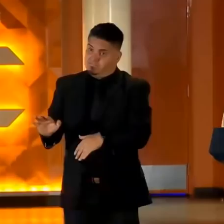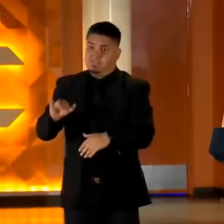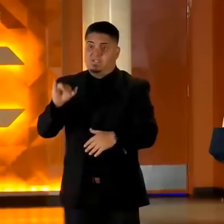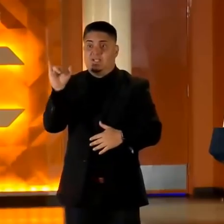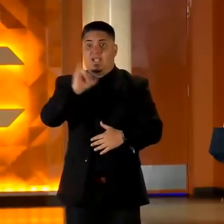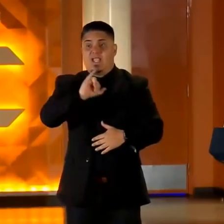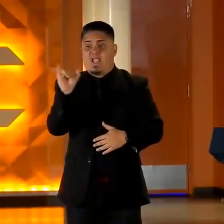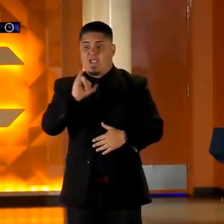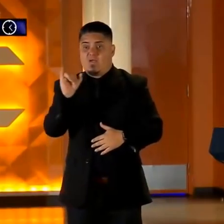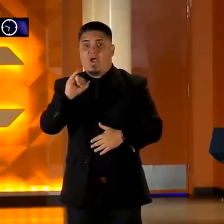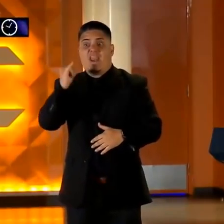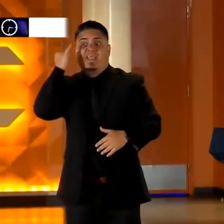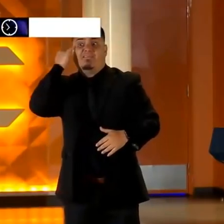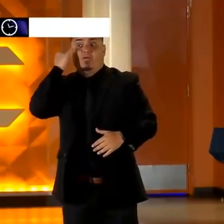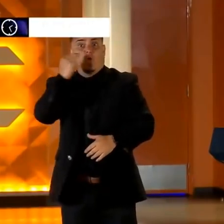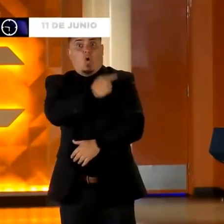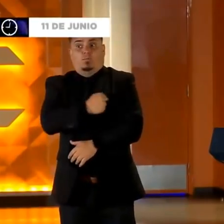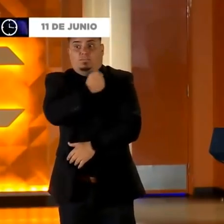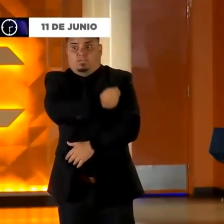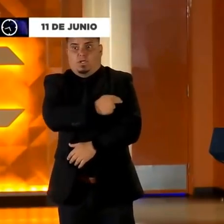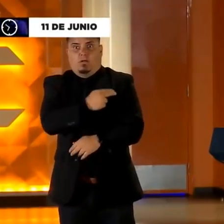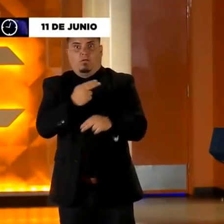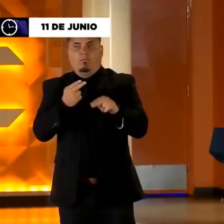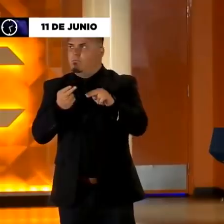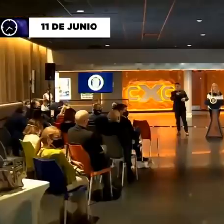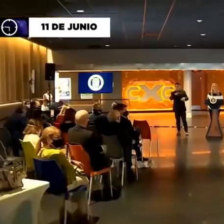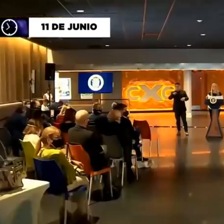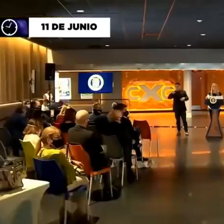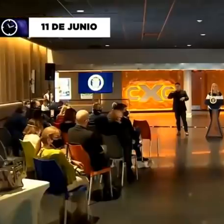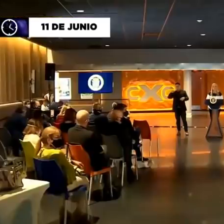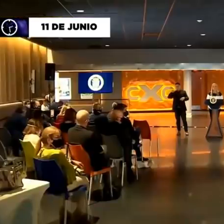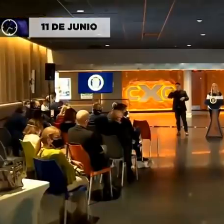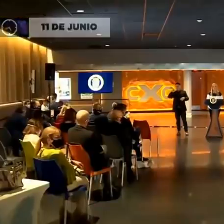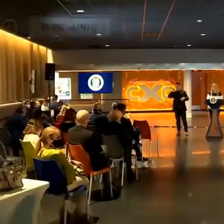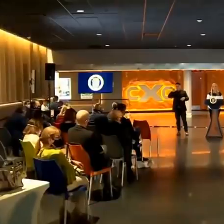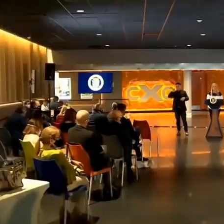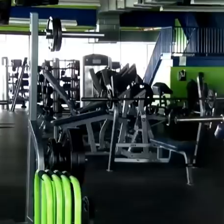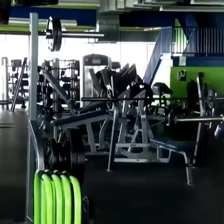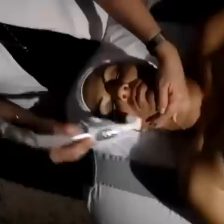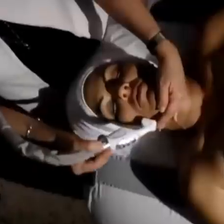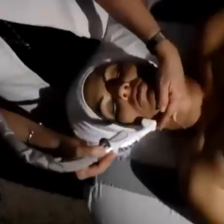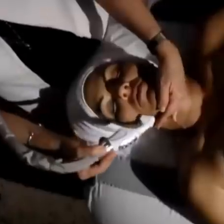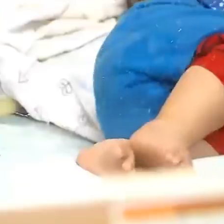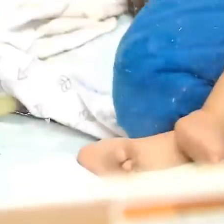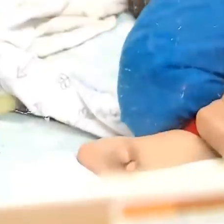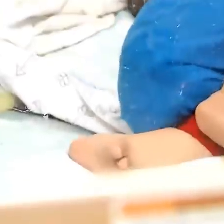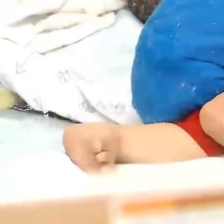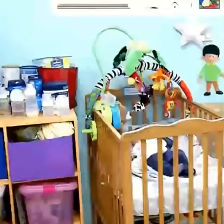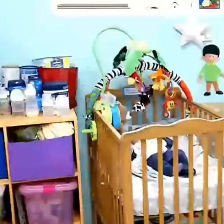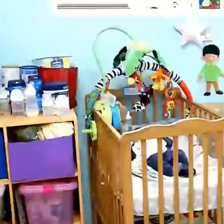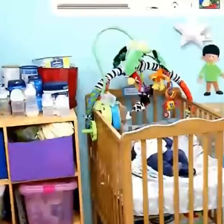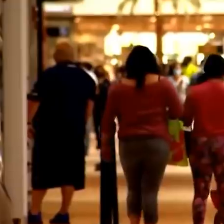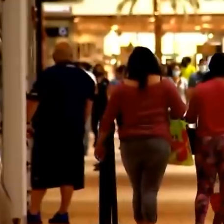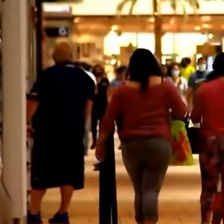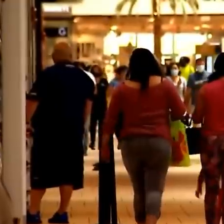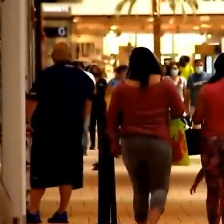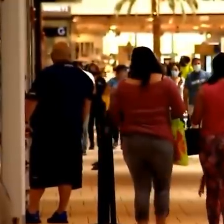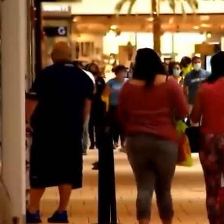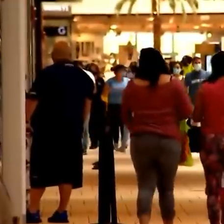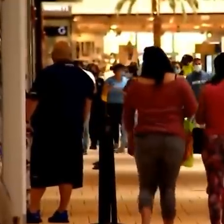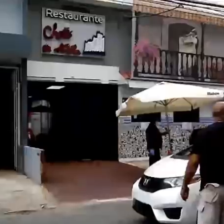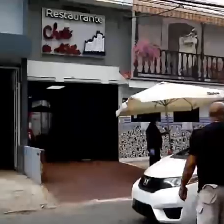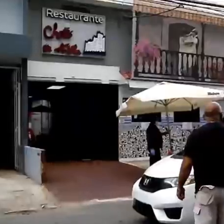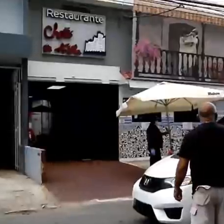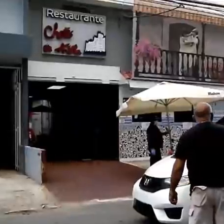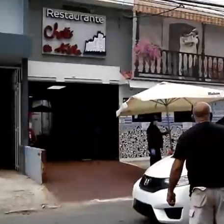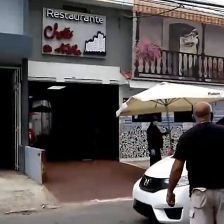datos. Con este cuadro llegó el anuncio de una apertura casi total, con popcorn incluido. Cines, gimnasios y centros de cuido abren en esta